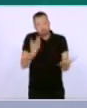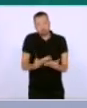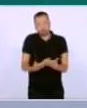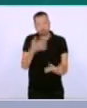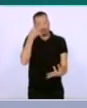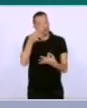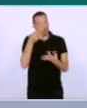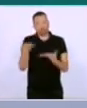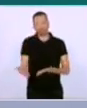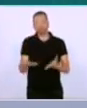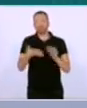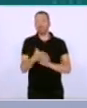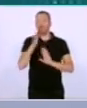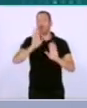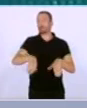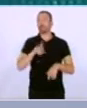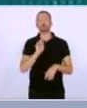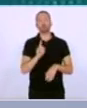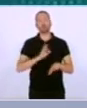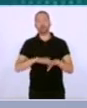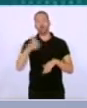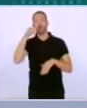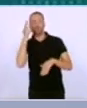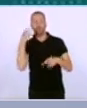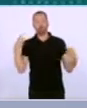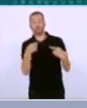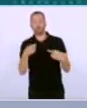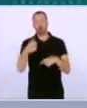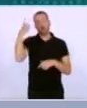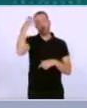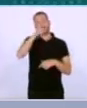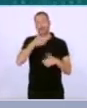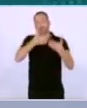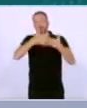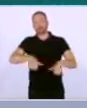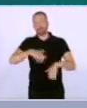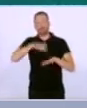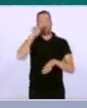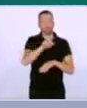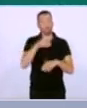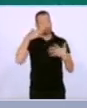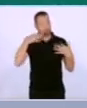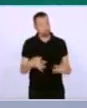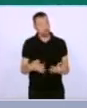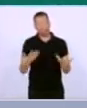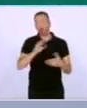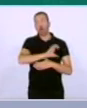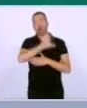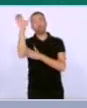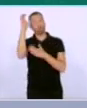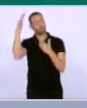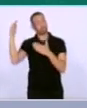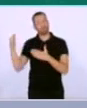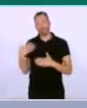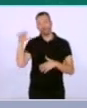la discordia para criminalizar al varón y no tiene ningún parangón en nuestro entorno europeo no hay ni un solo país de la Unión